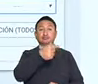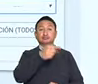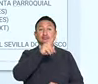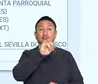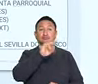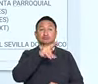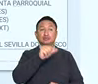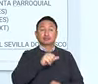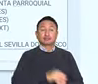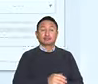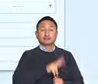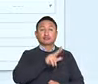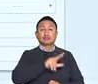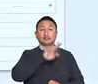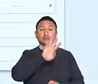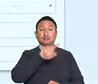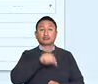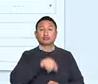con el